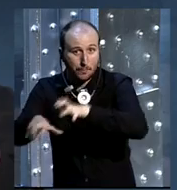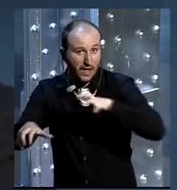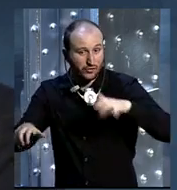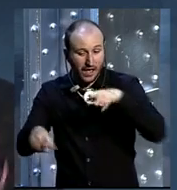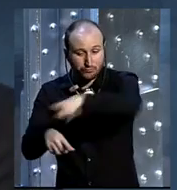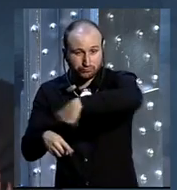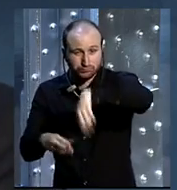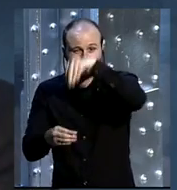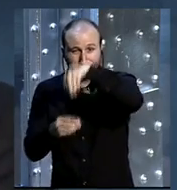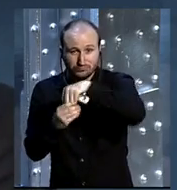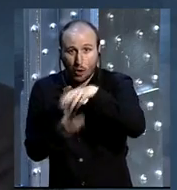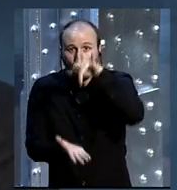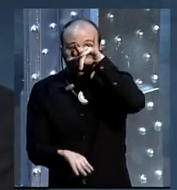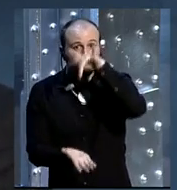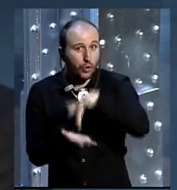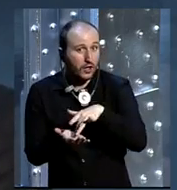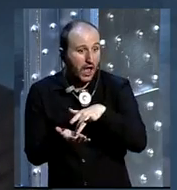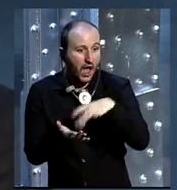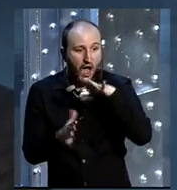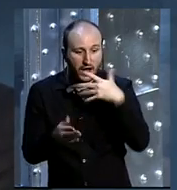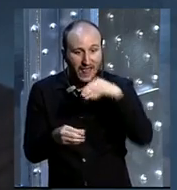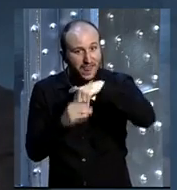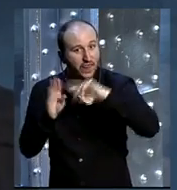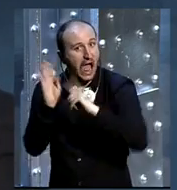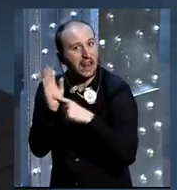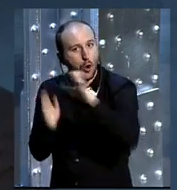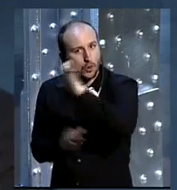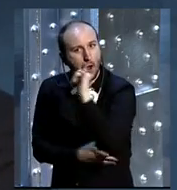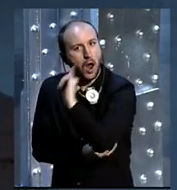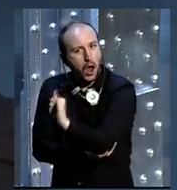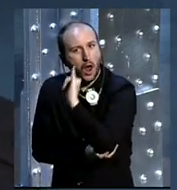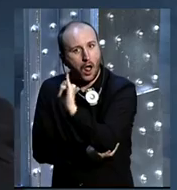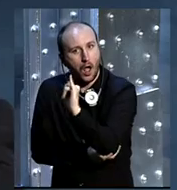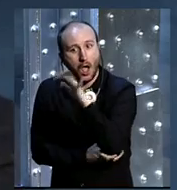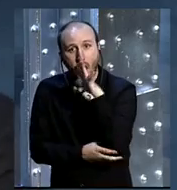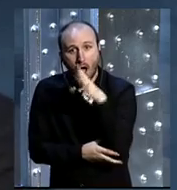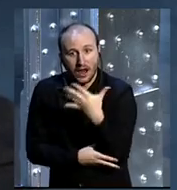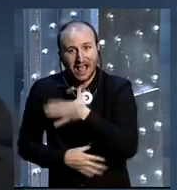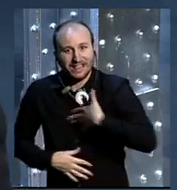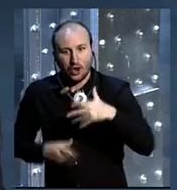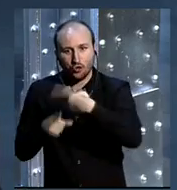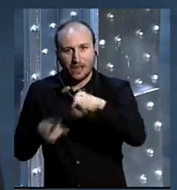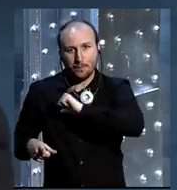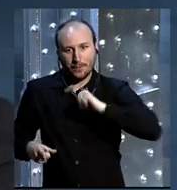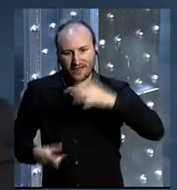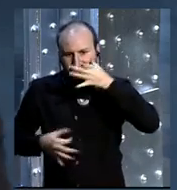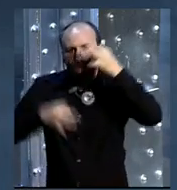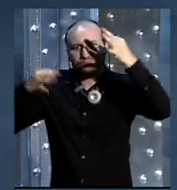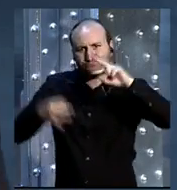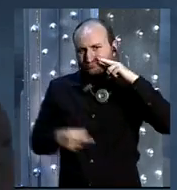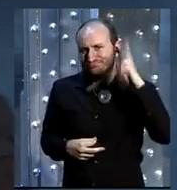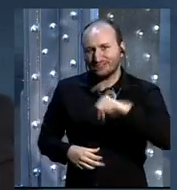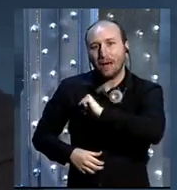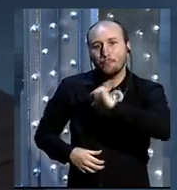realmente muy presentes en nuestra legislación europea, y queremos que lo privado sea realmente privado. Y entonces hay muchas preocupaciones